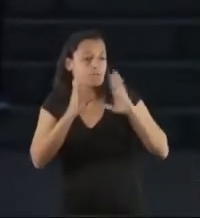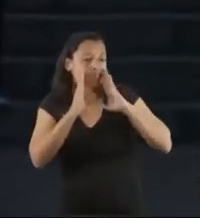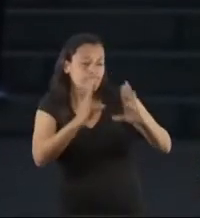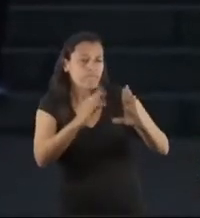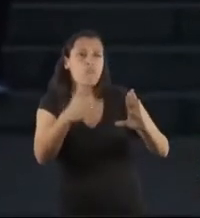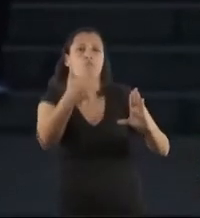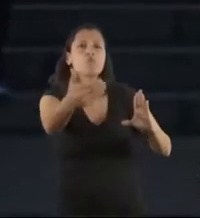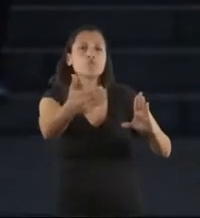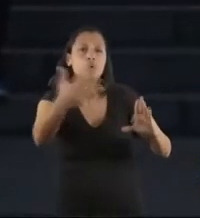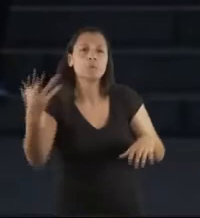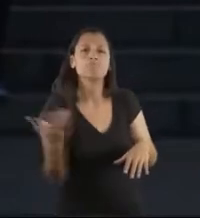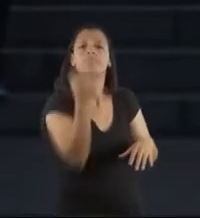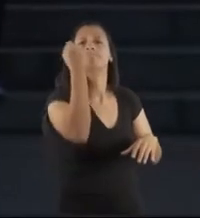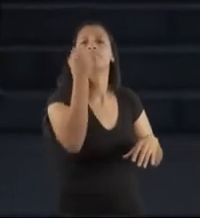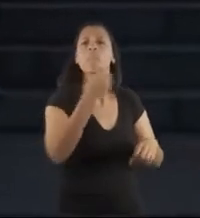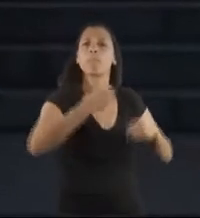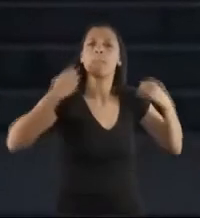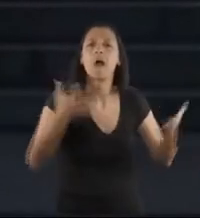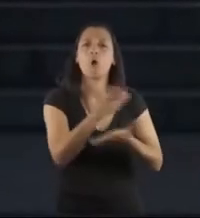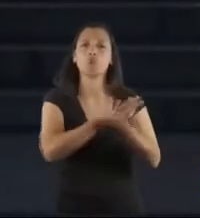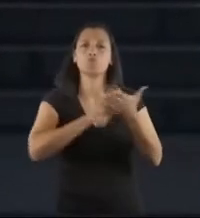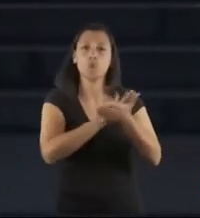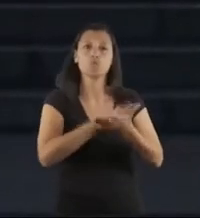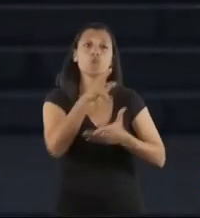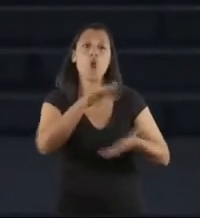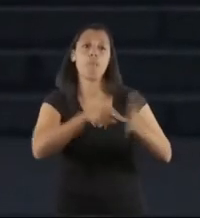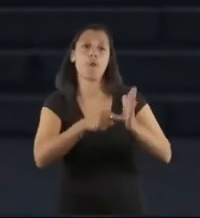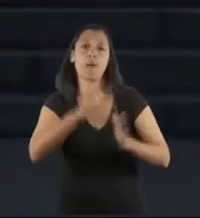para tratar de encontrar la mejor respuesta a los problemas de los argentinos